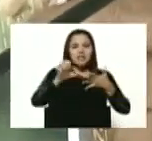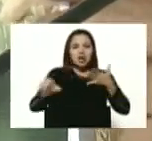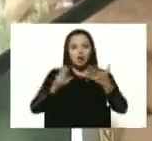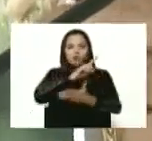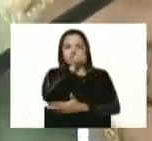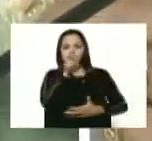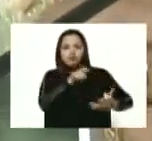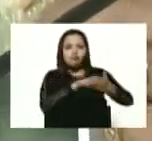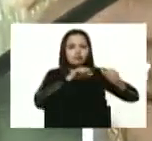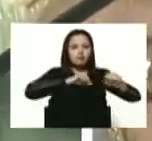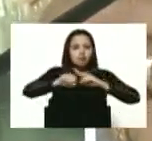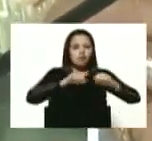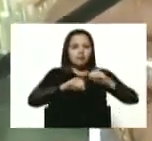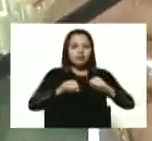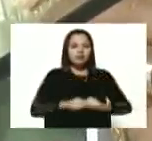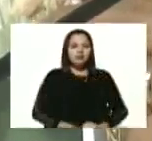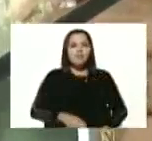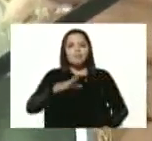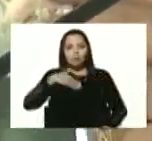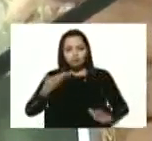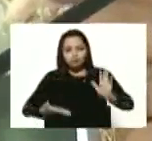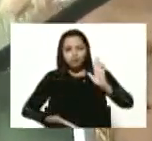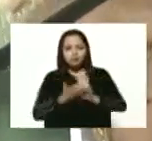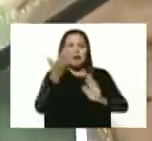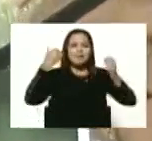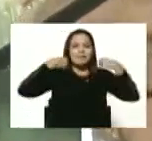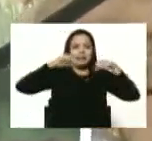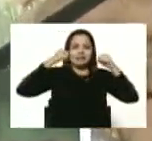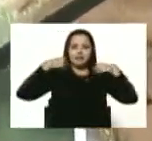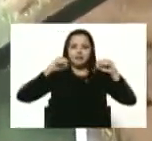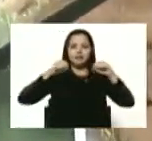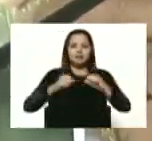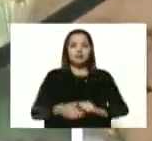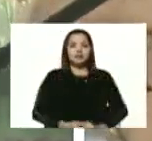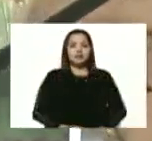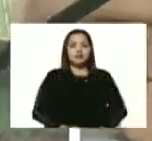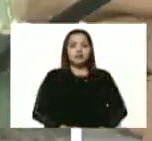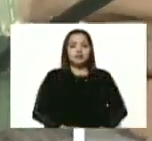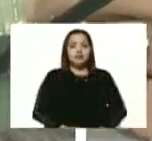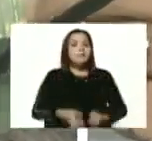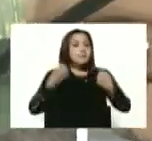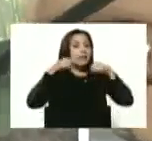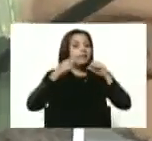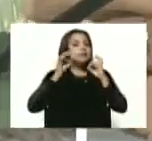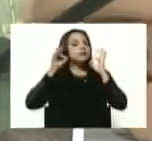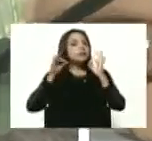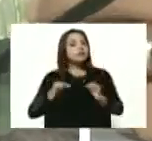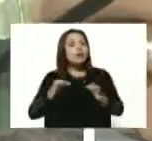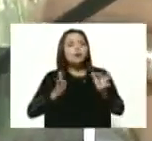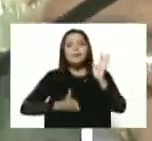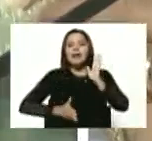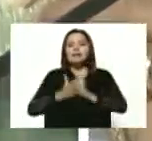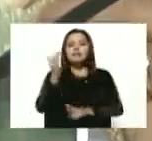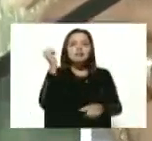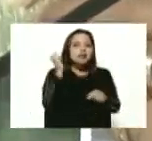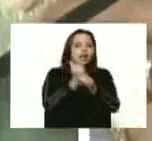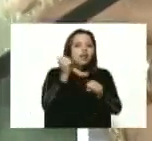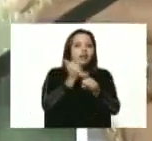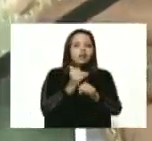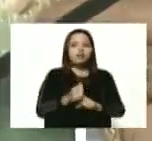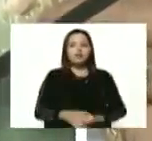concretas de acción para ir a la práctica, a la praxis, para ir al trabajo,